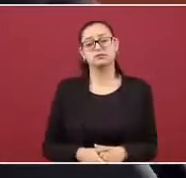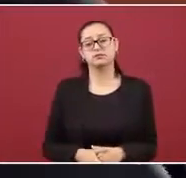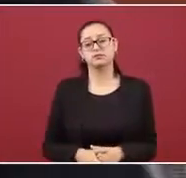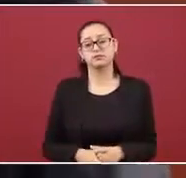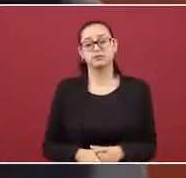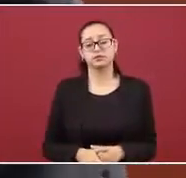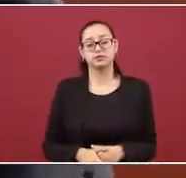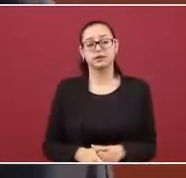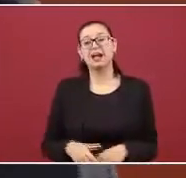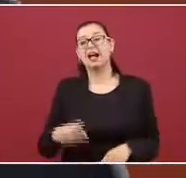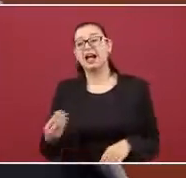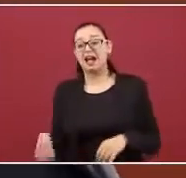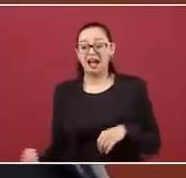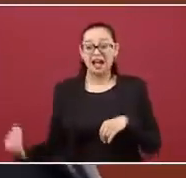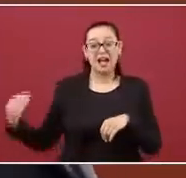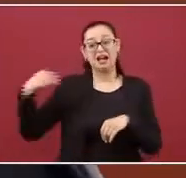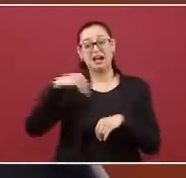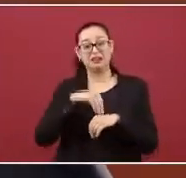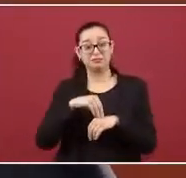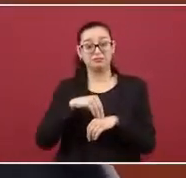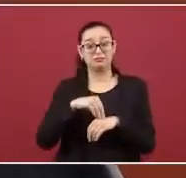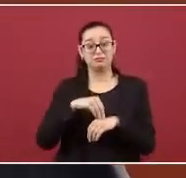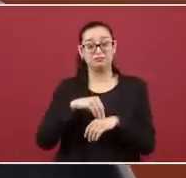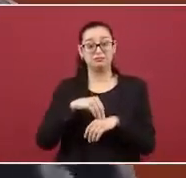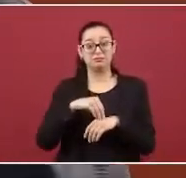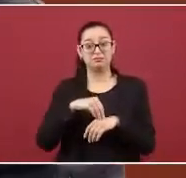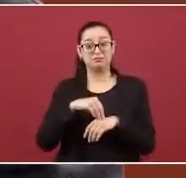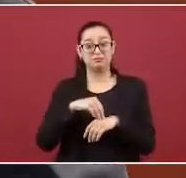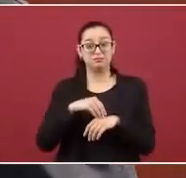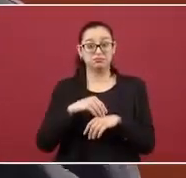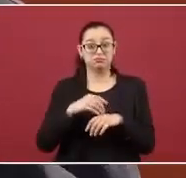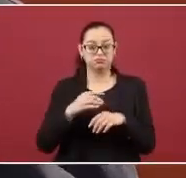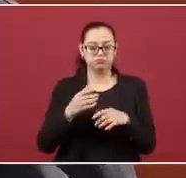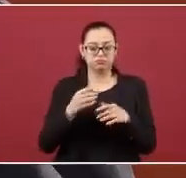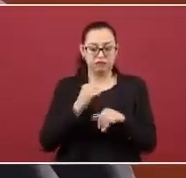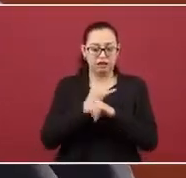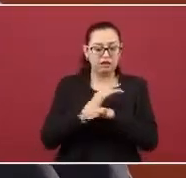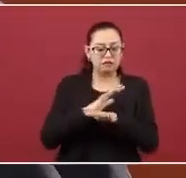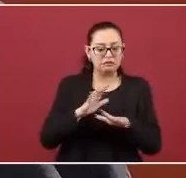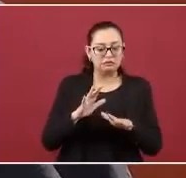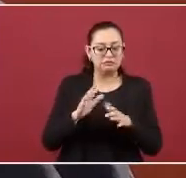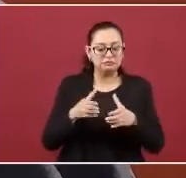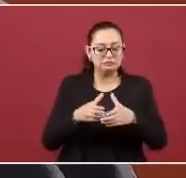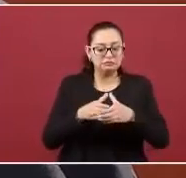si a eso se le agrega de que había un control